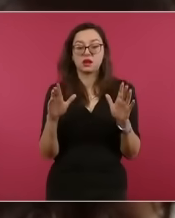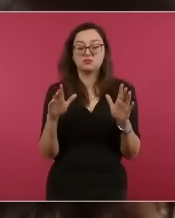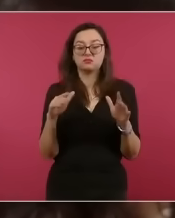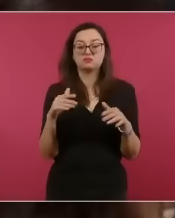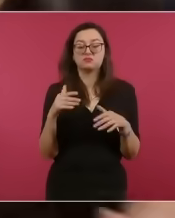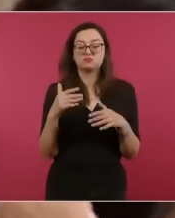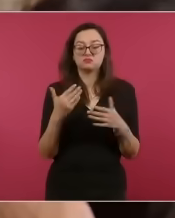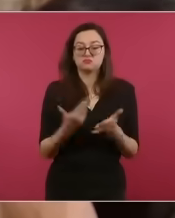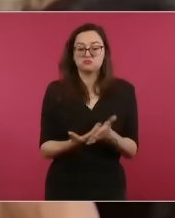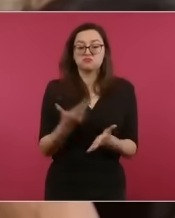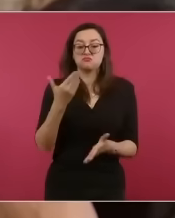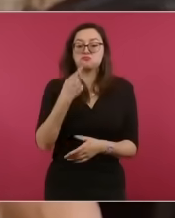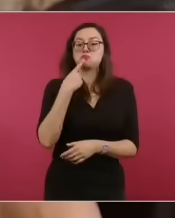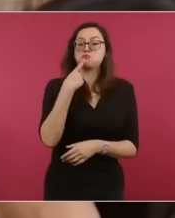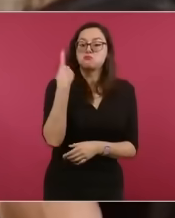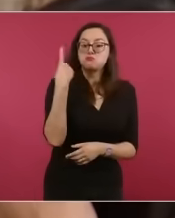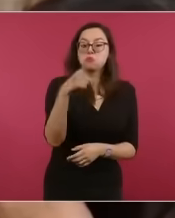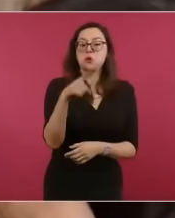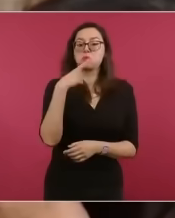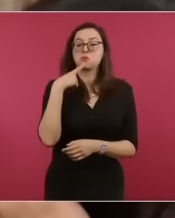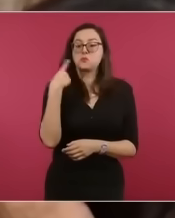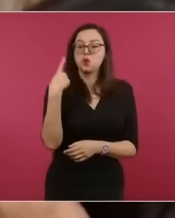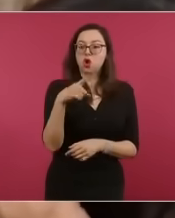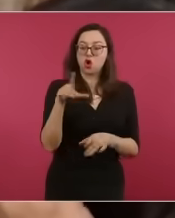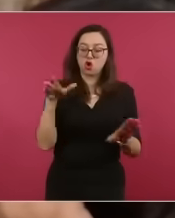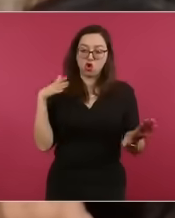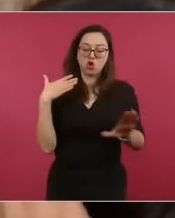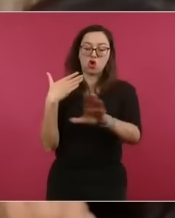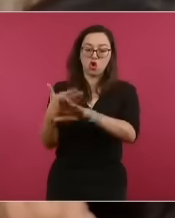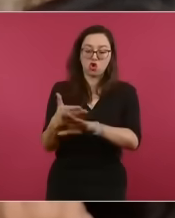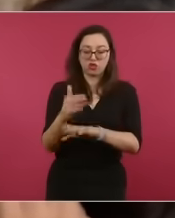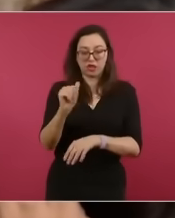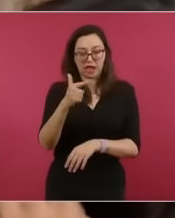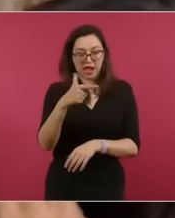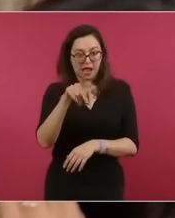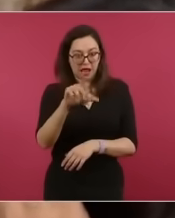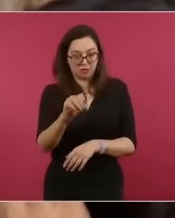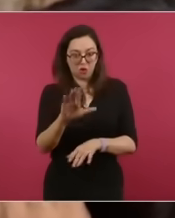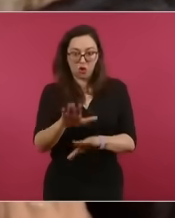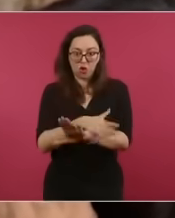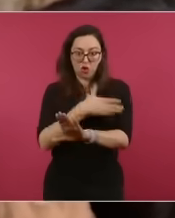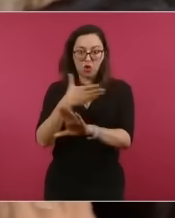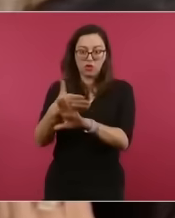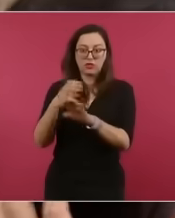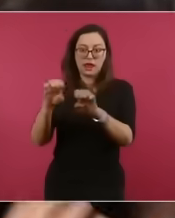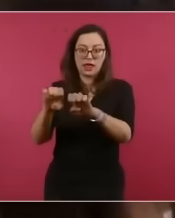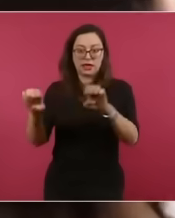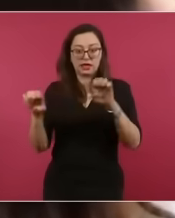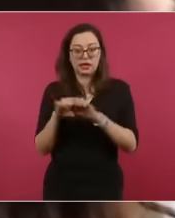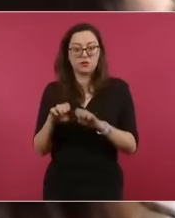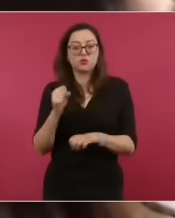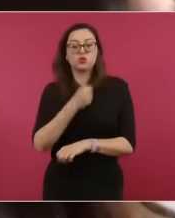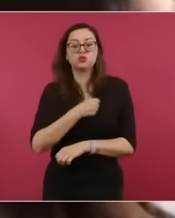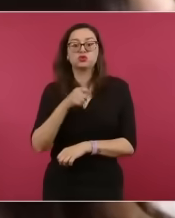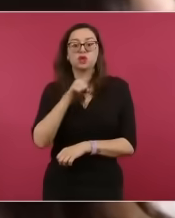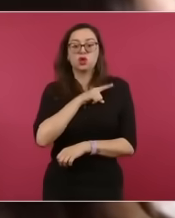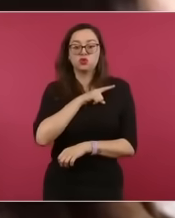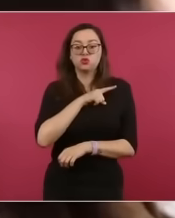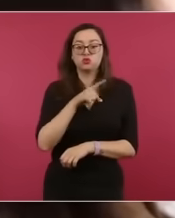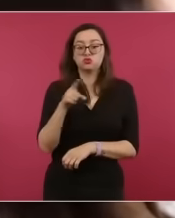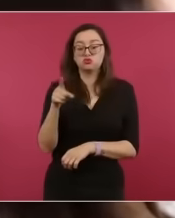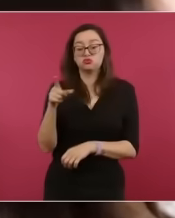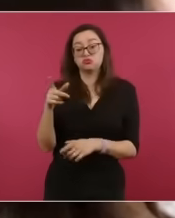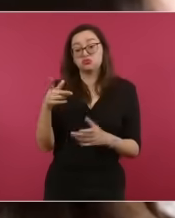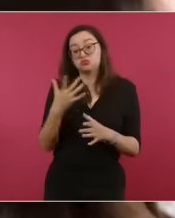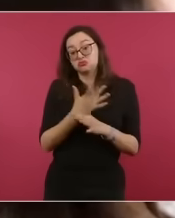momento denuncias, incluso penales, contra usted y contra el equipo del gobierno mexicano por la responsabilidad en lo